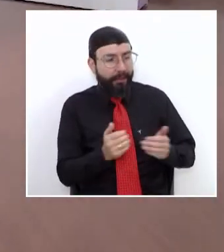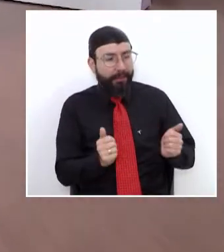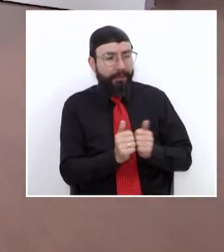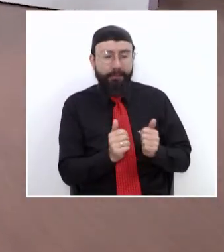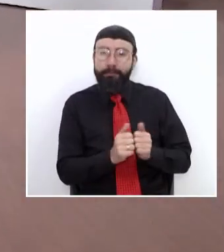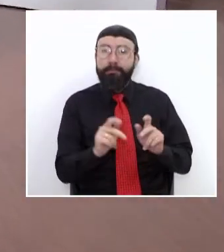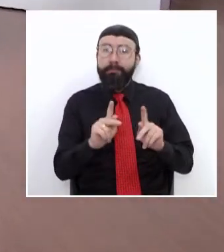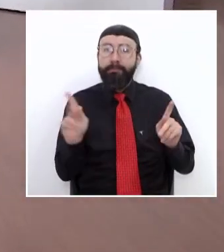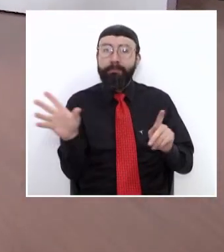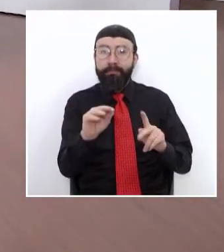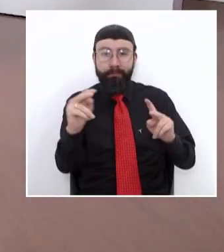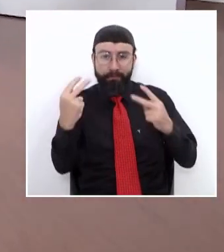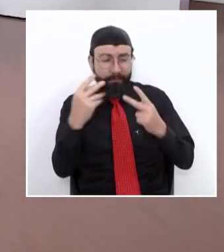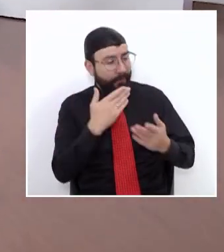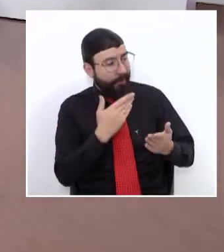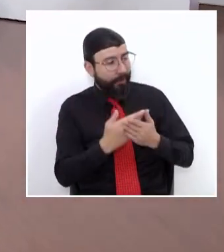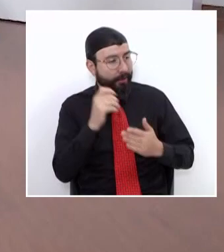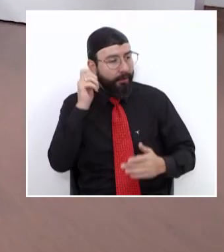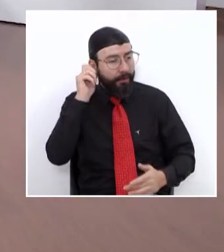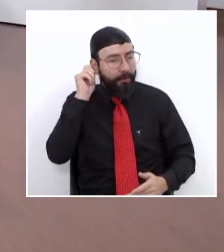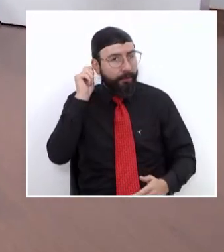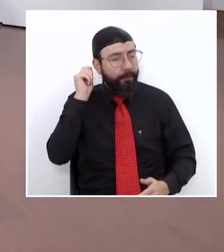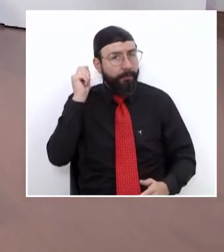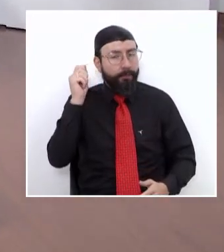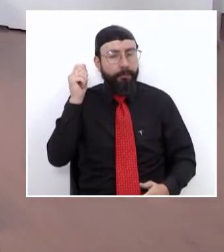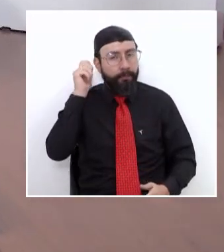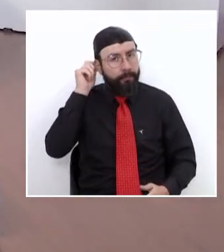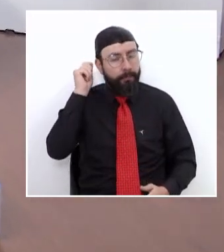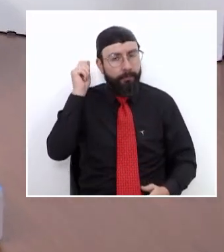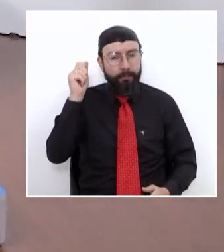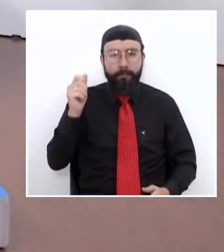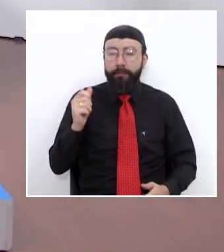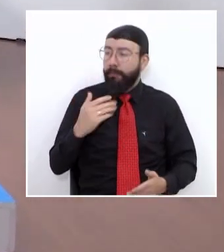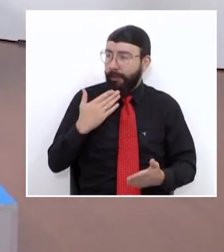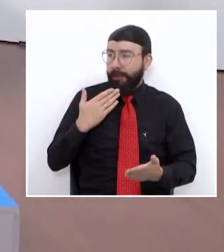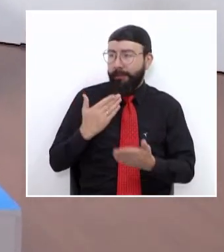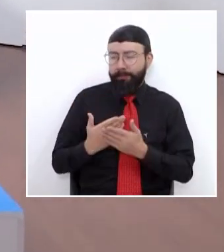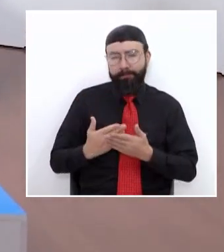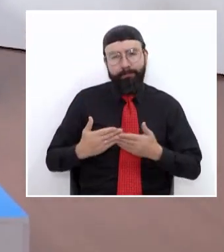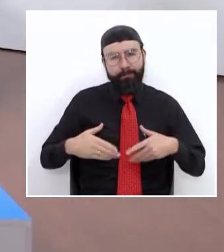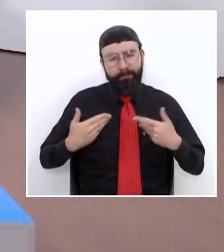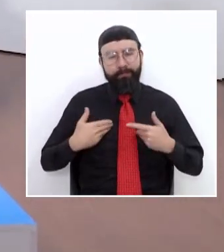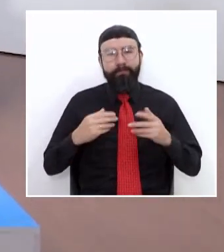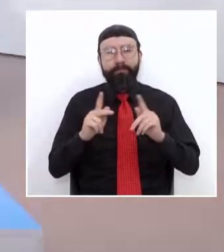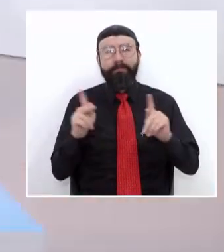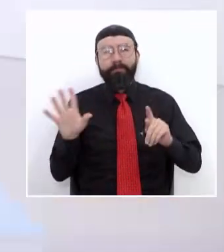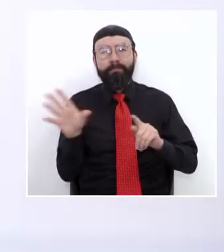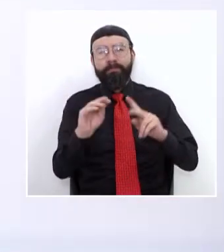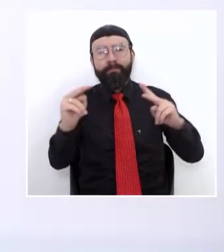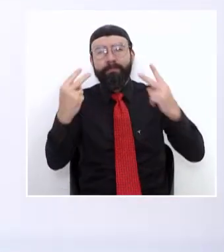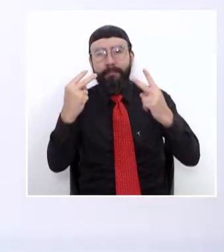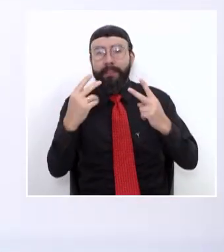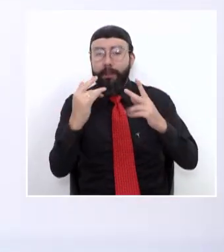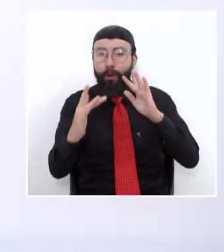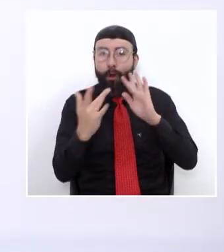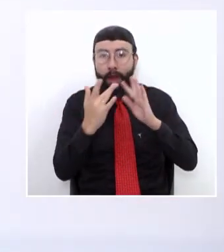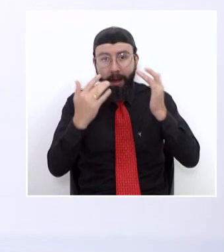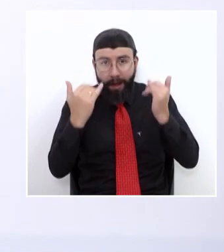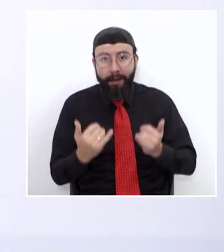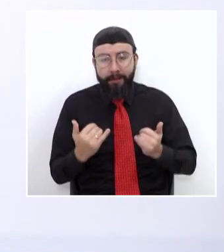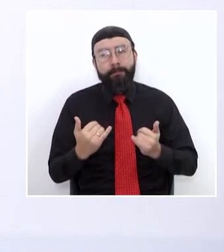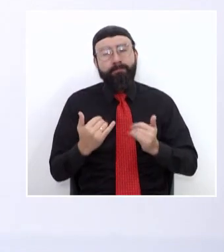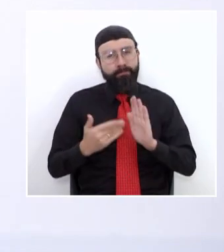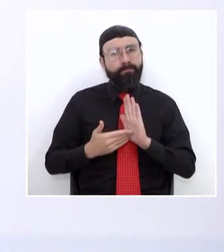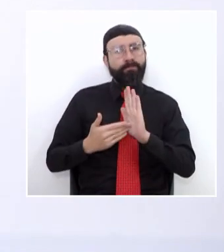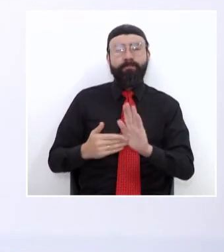todos ustedes por estar conectados. Muchas gracias, Doc, y muchísimas gracias a todas las personas que se conectan con nosotros.